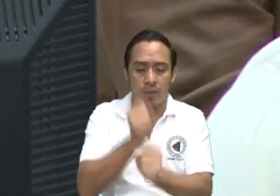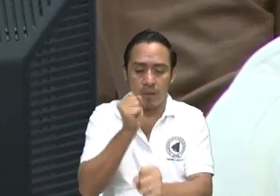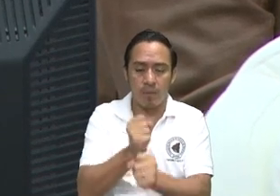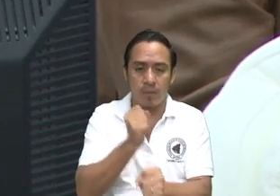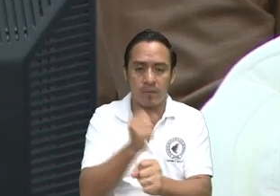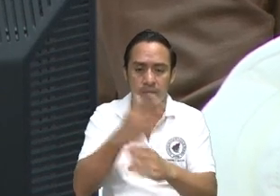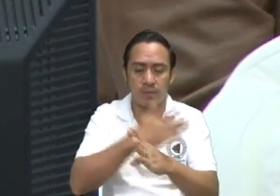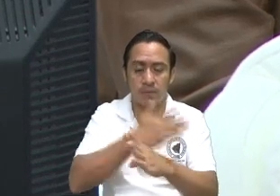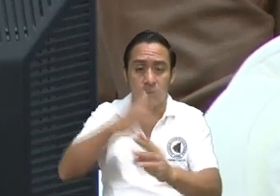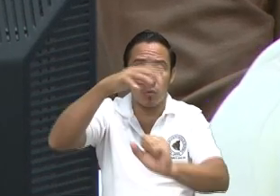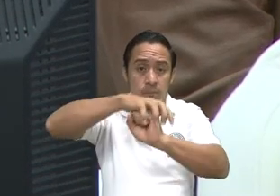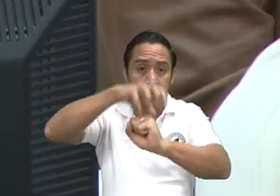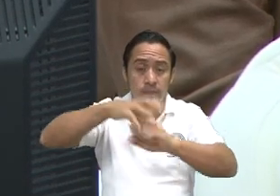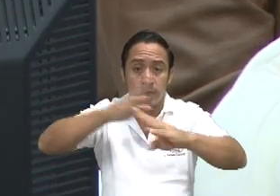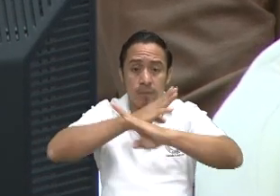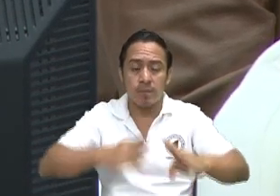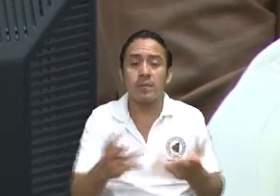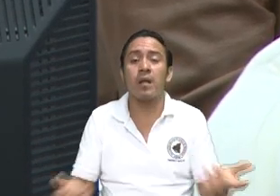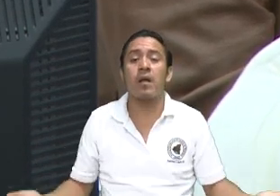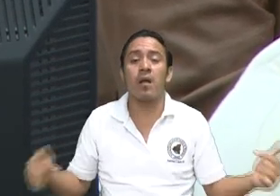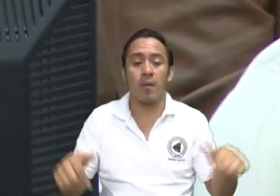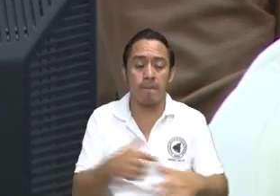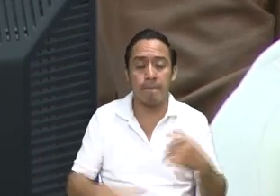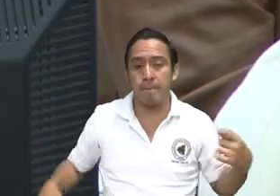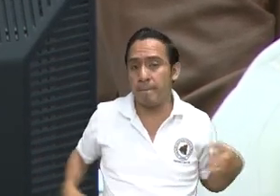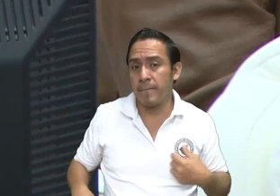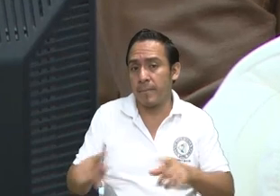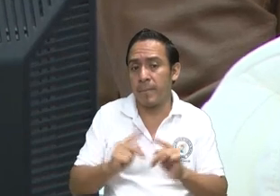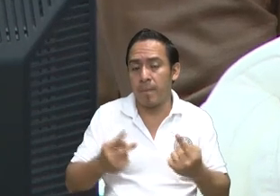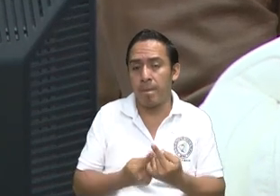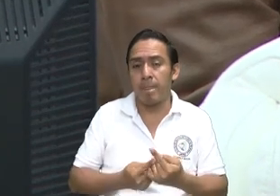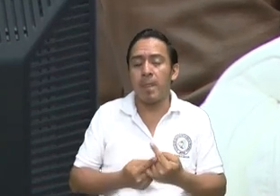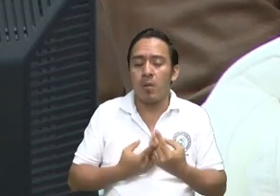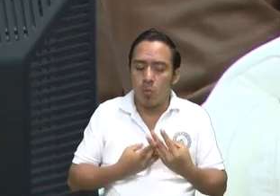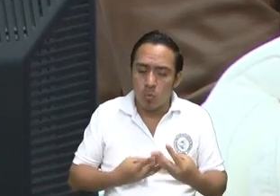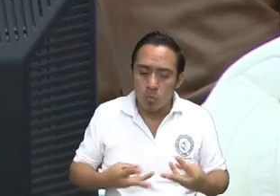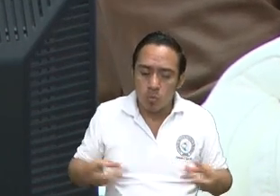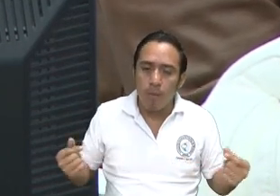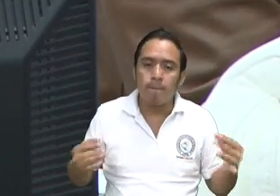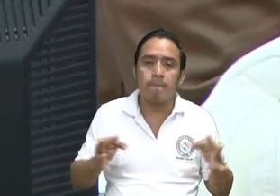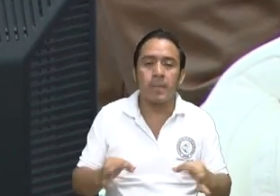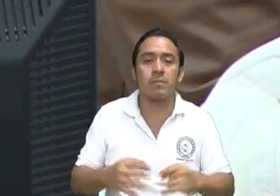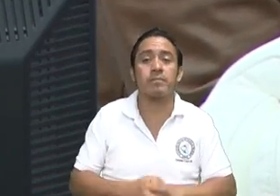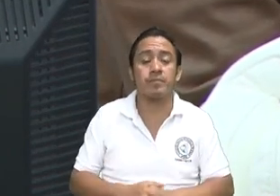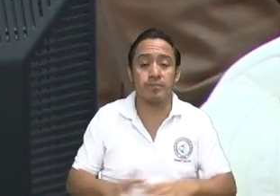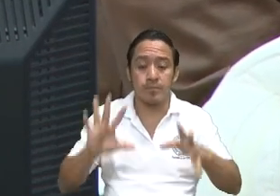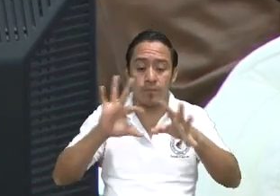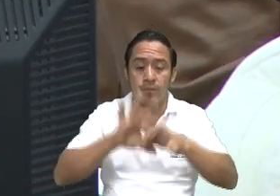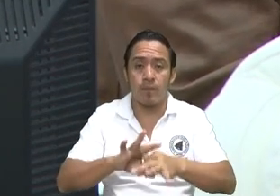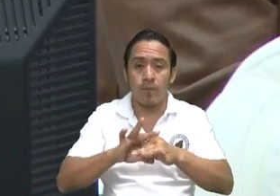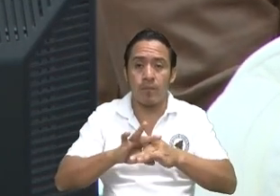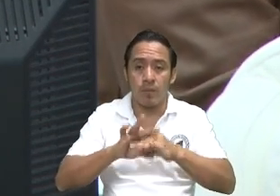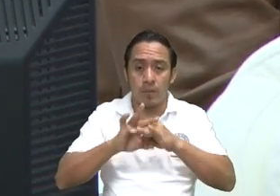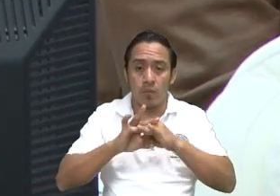las comisiones de paz, ahora con el pueblo presidente, sanando nuestras heridas, unidos